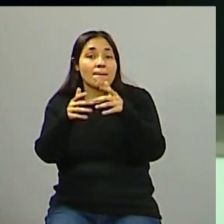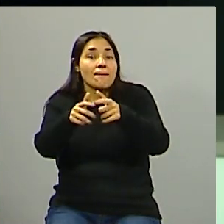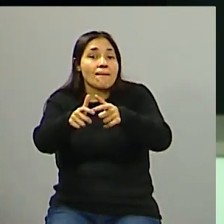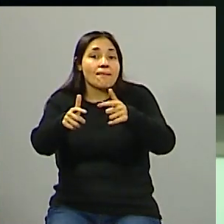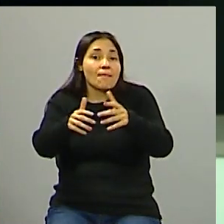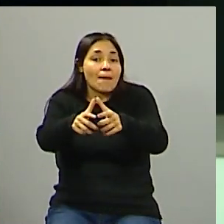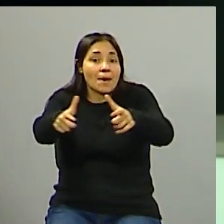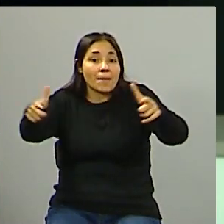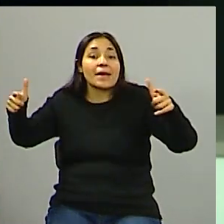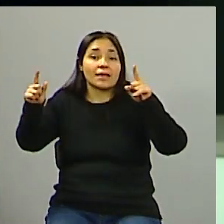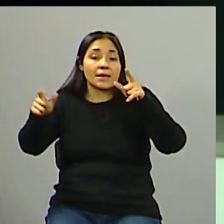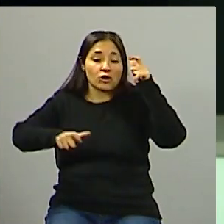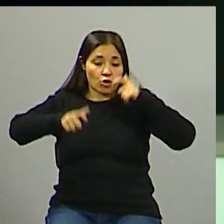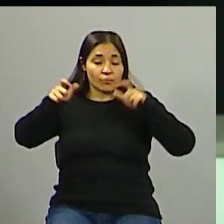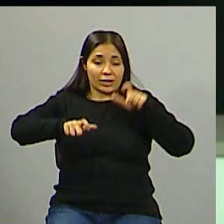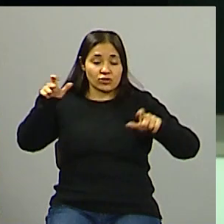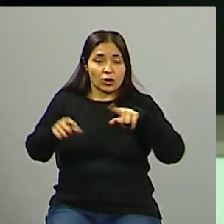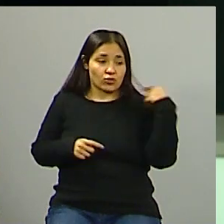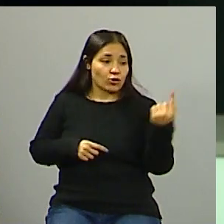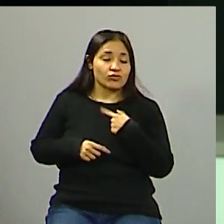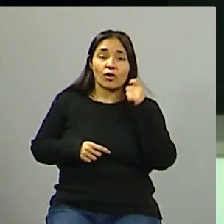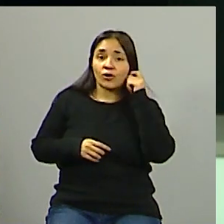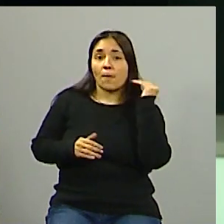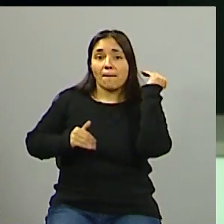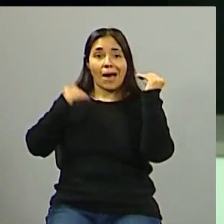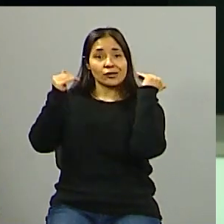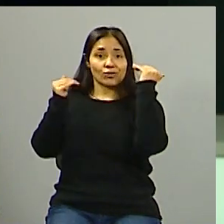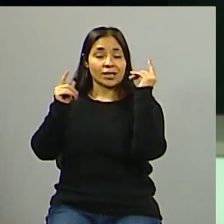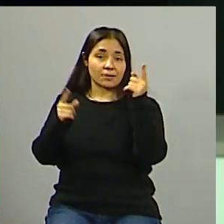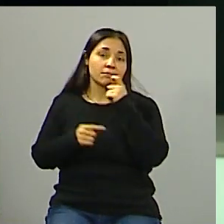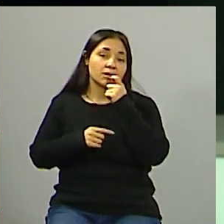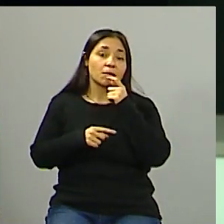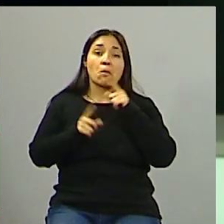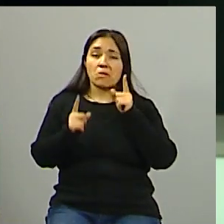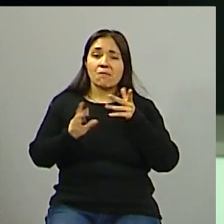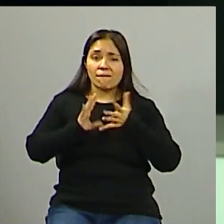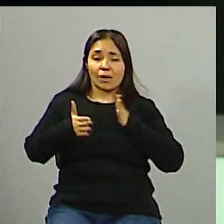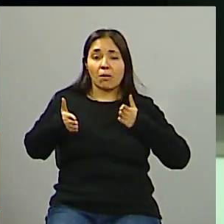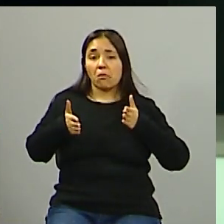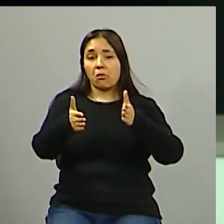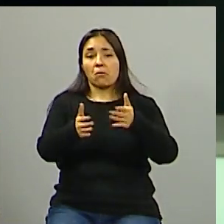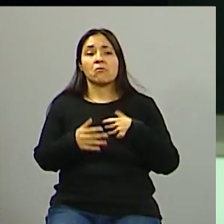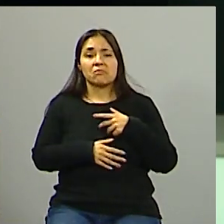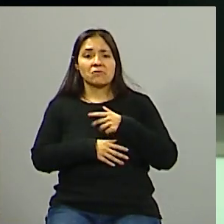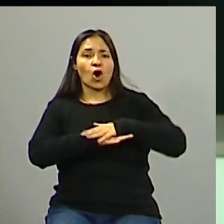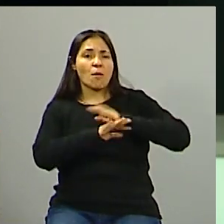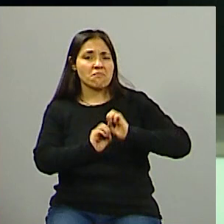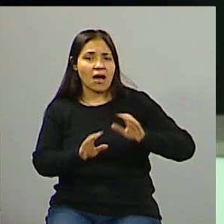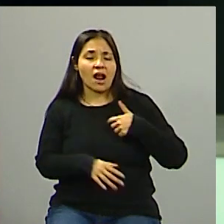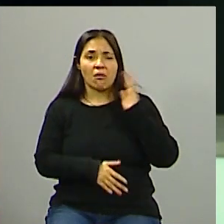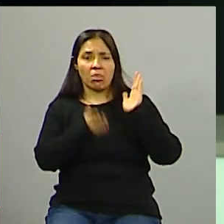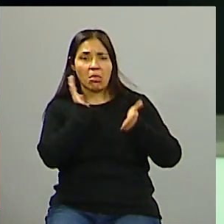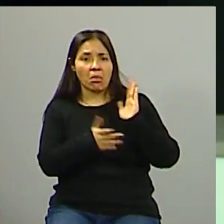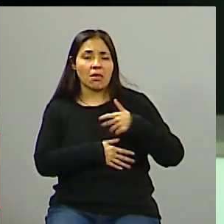manera si continuamos en este camino de malos tratos, digamos, de violencia y de que le puede costar la vida a una